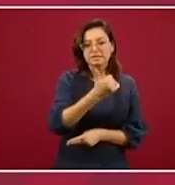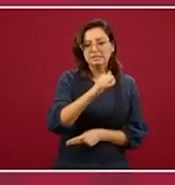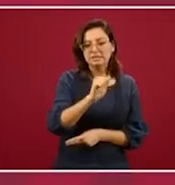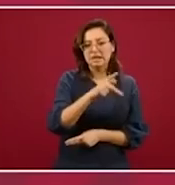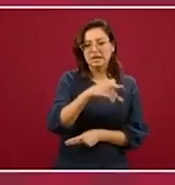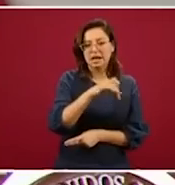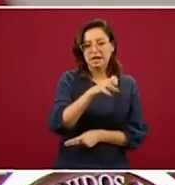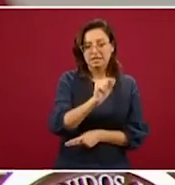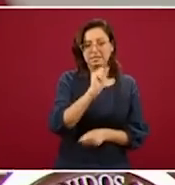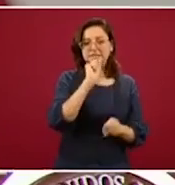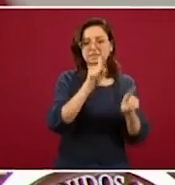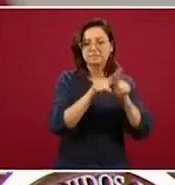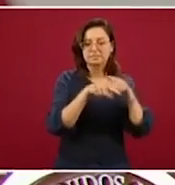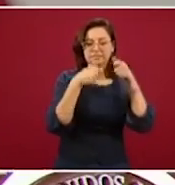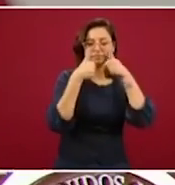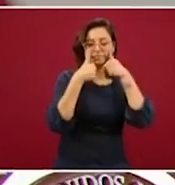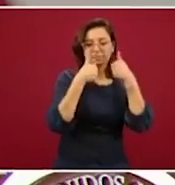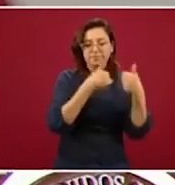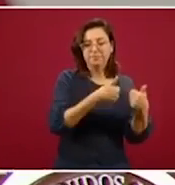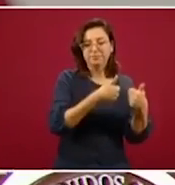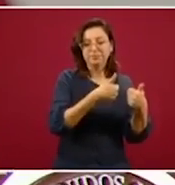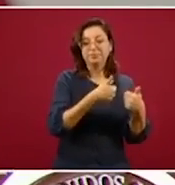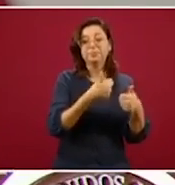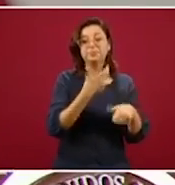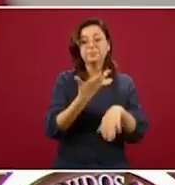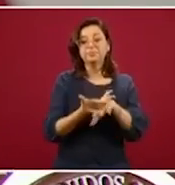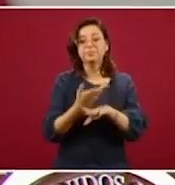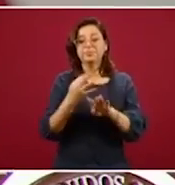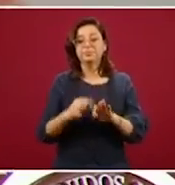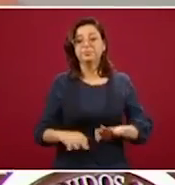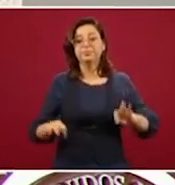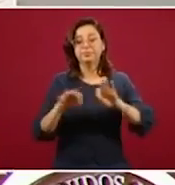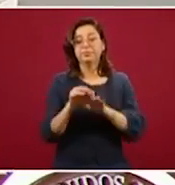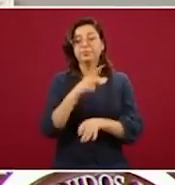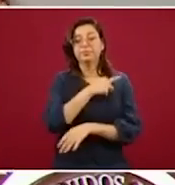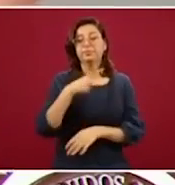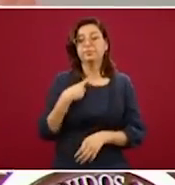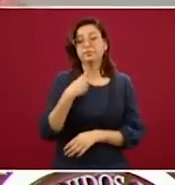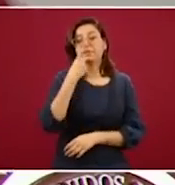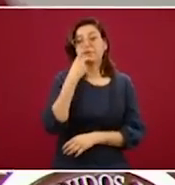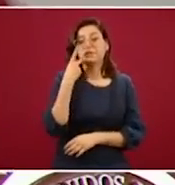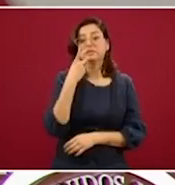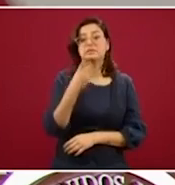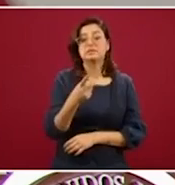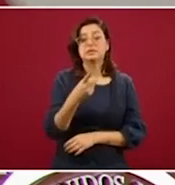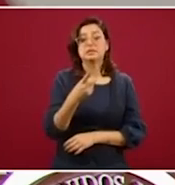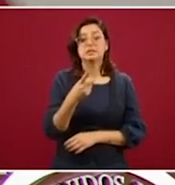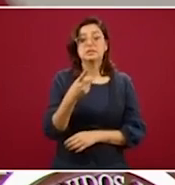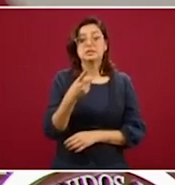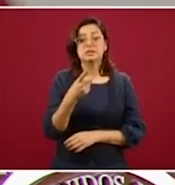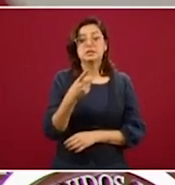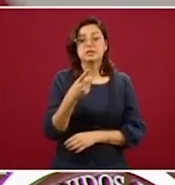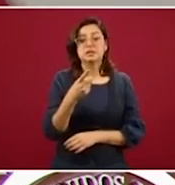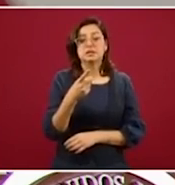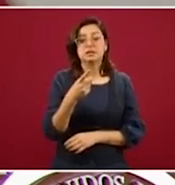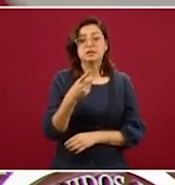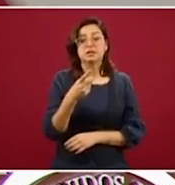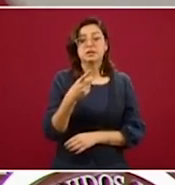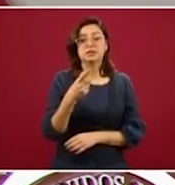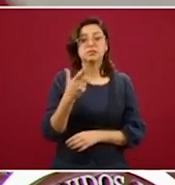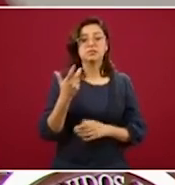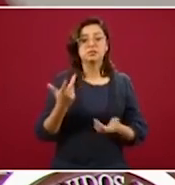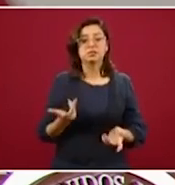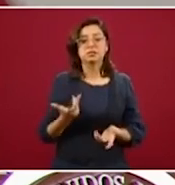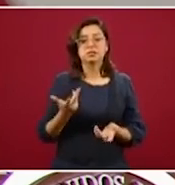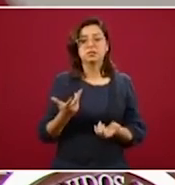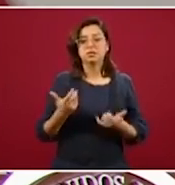están siendo atendidos con este programa. Y algo importante que cabe aclarar, todos aquellos que no se copen, por decir, cayeron